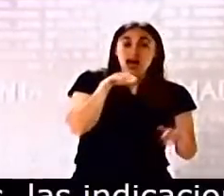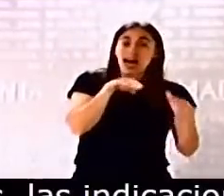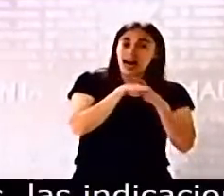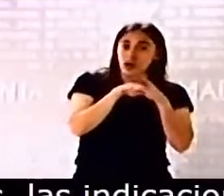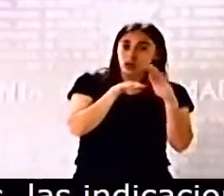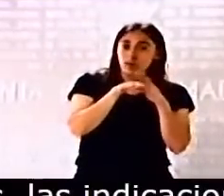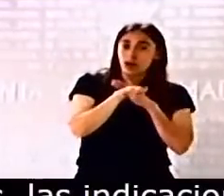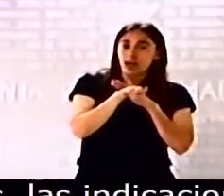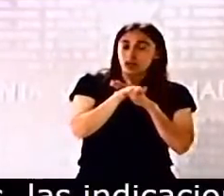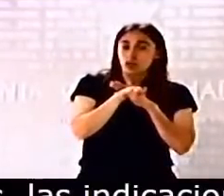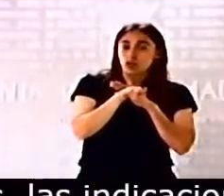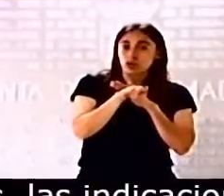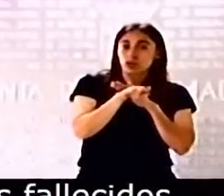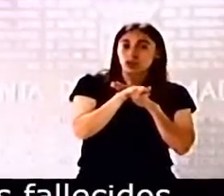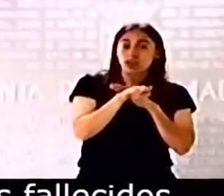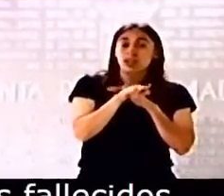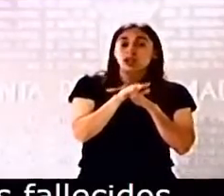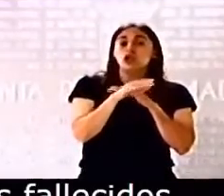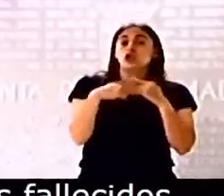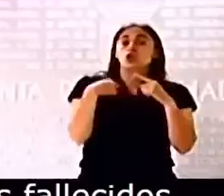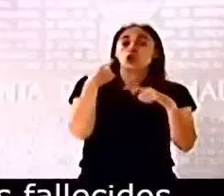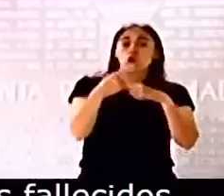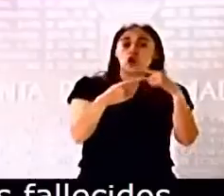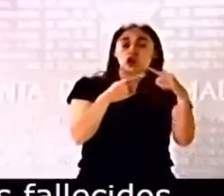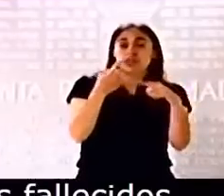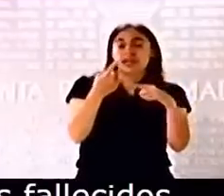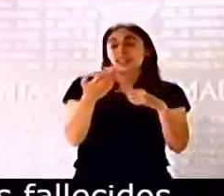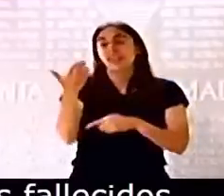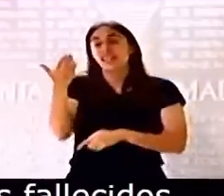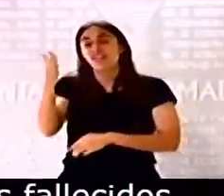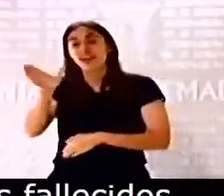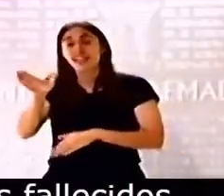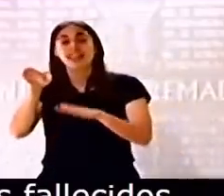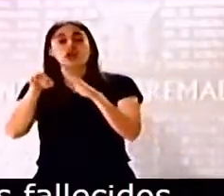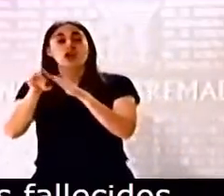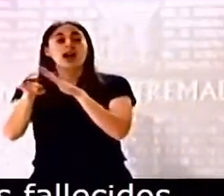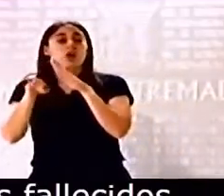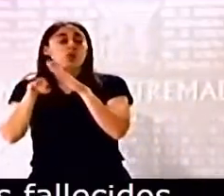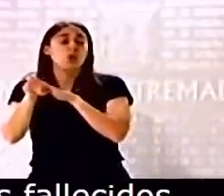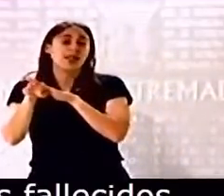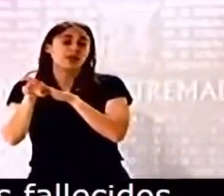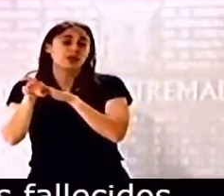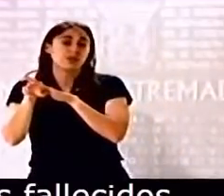acumulados en los datos diarios y los fallecidos acumulados